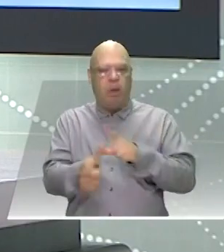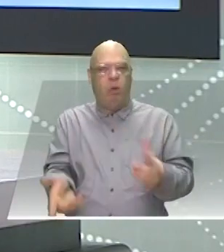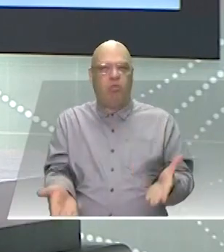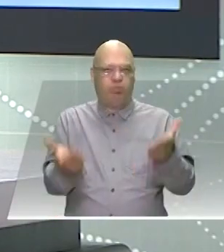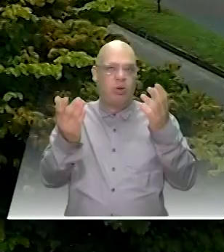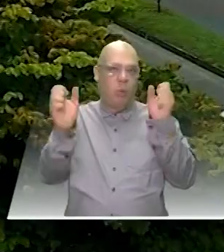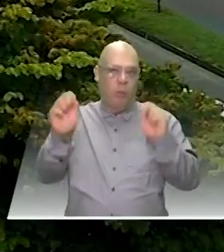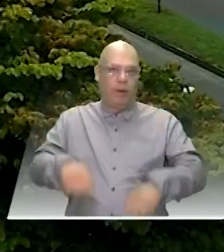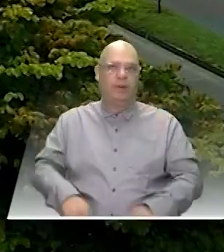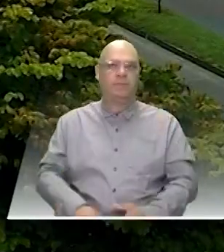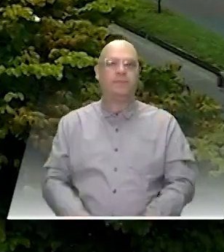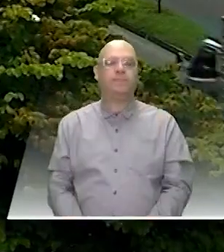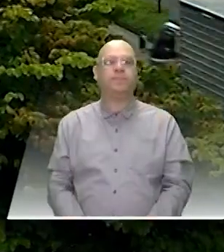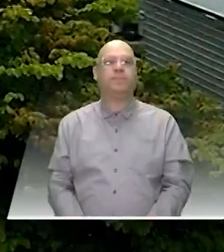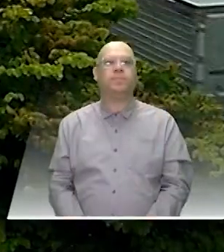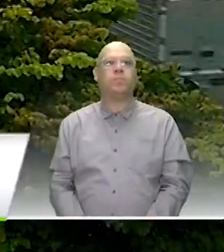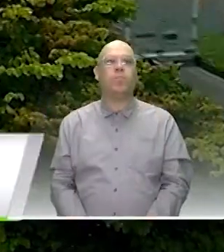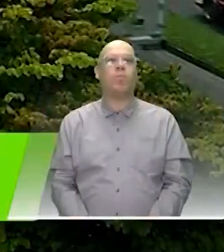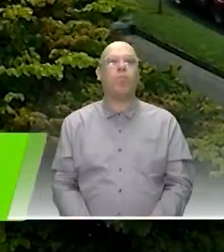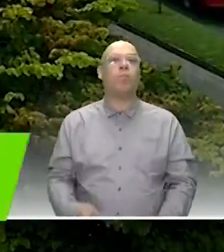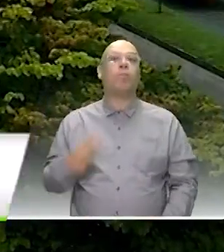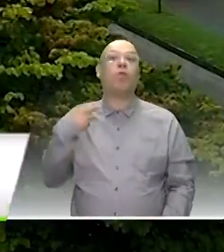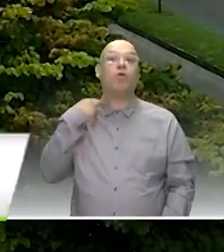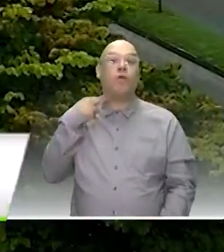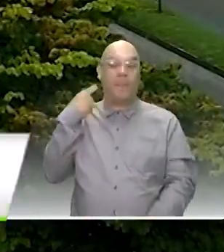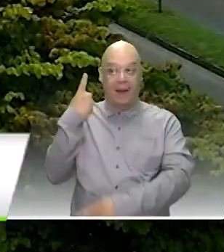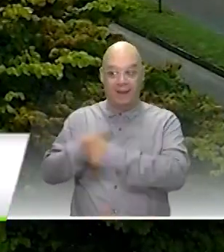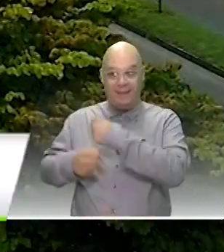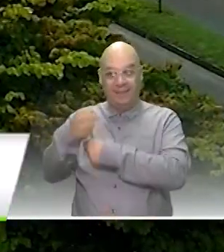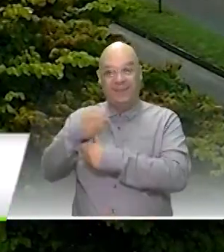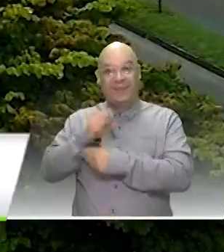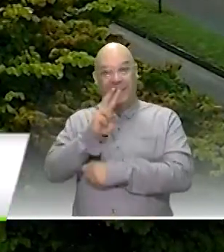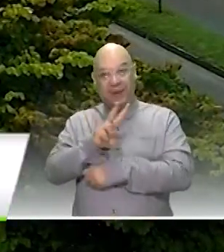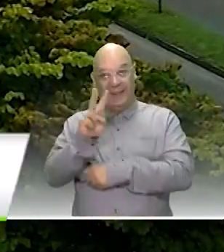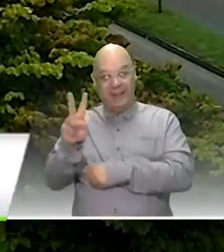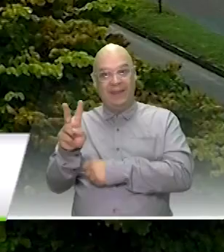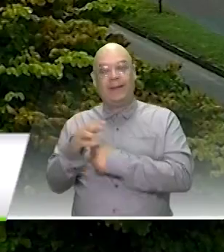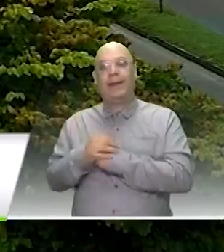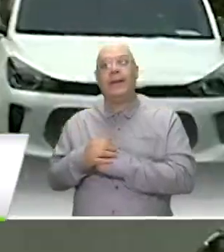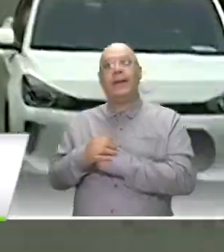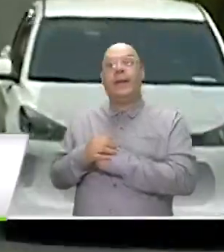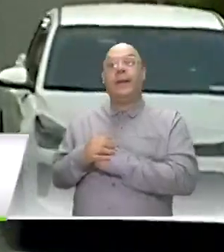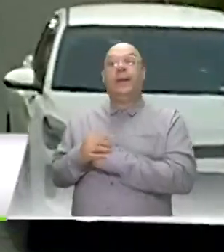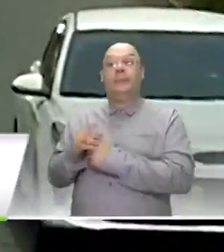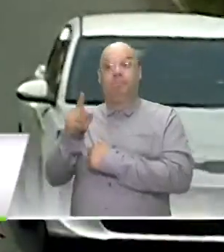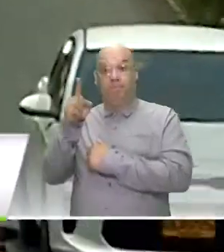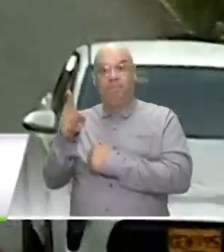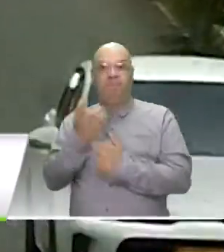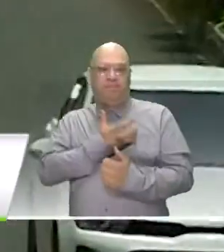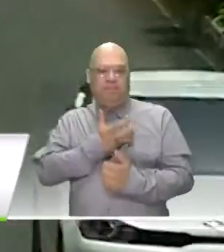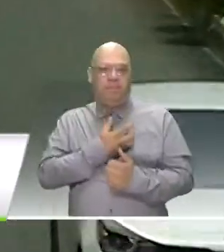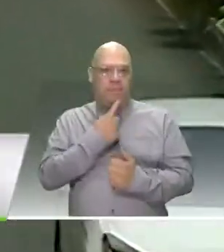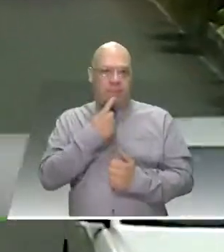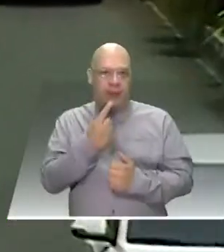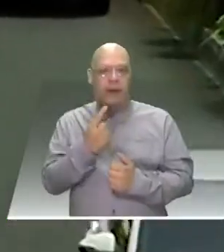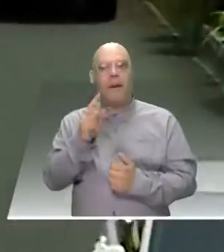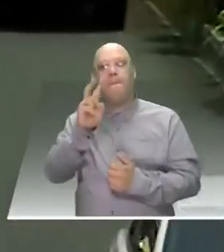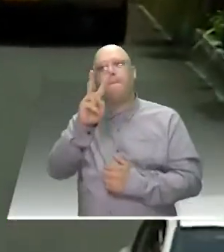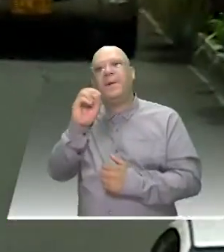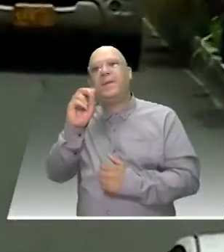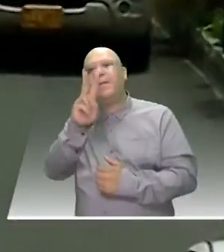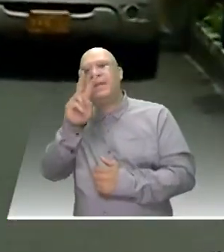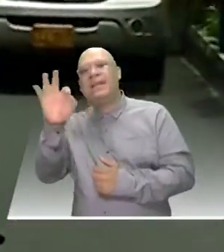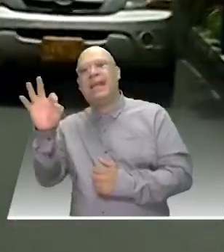beneficio en noviembre de 2022 la alcaldía de Medellín había anunciado que en 2023 los